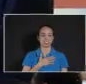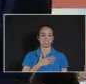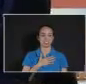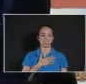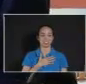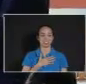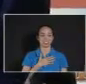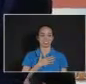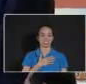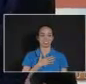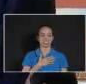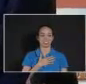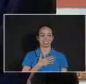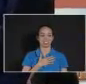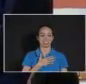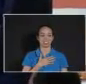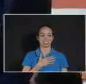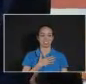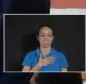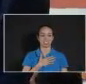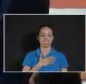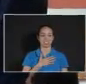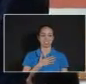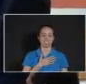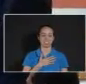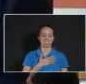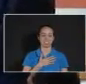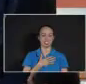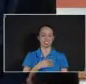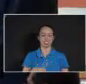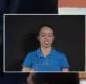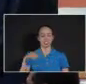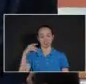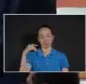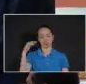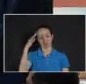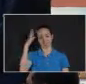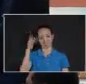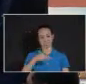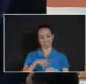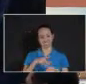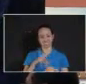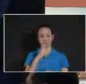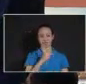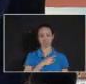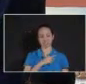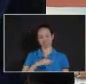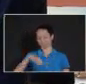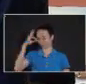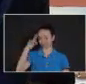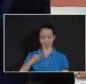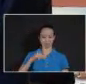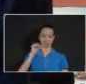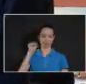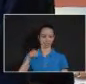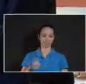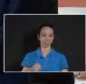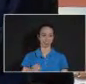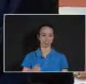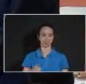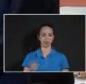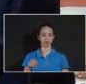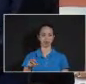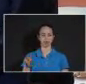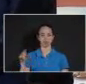Buenas tardes, hermanos. Claro que sí. Acepto casarme contigo, mi amor. El Señor conoce mi